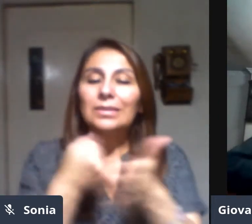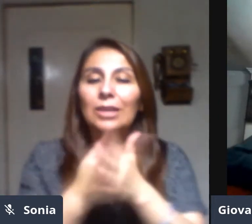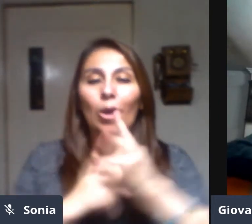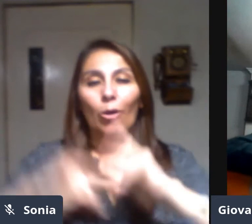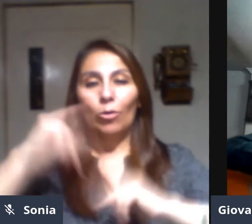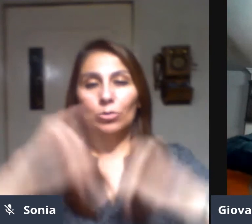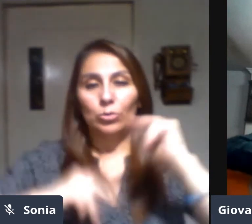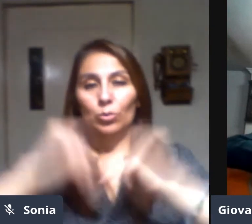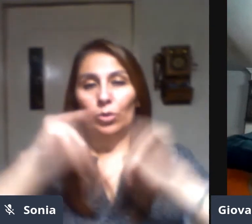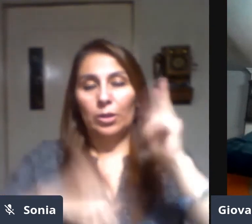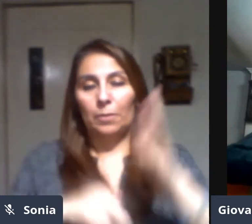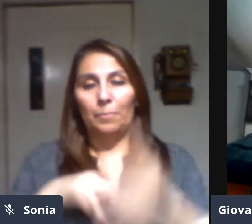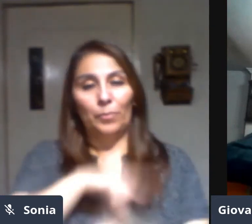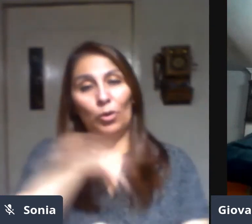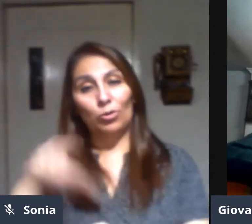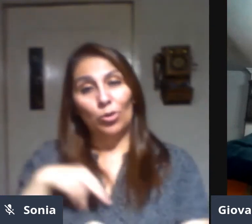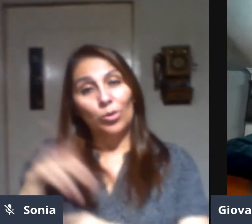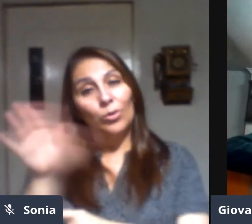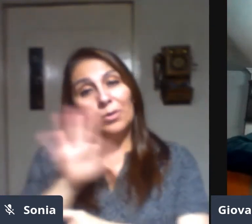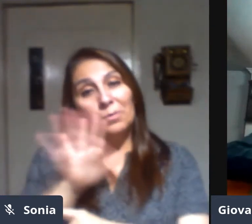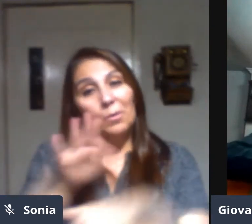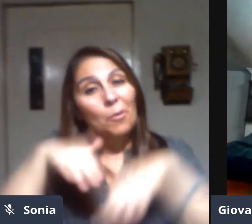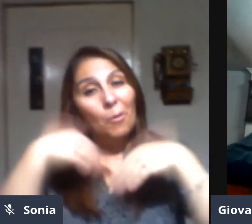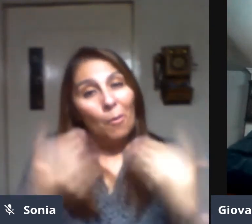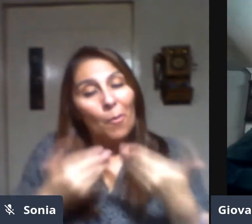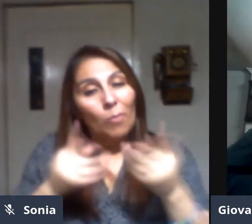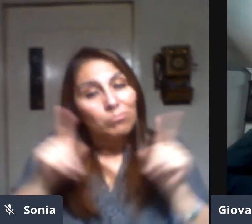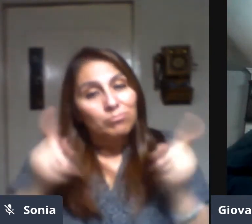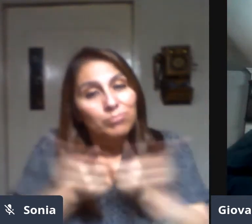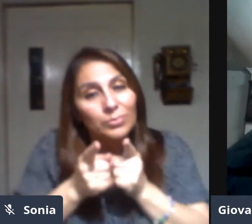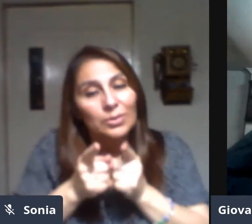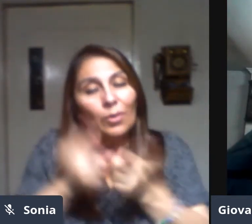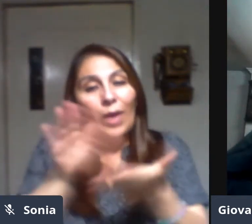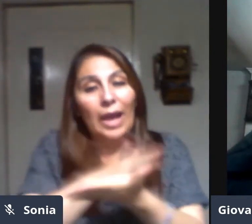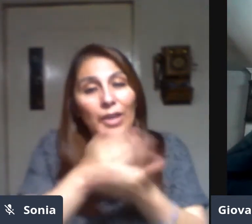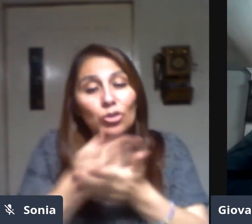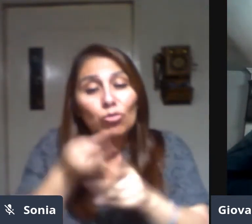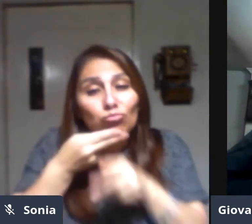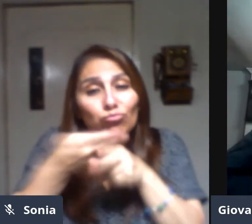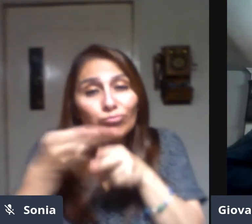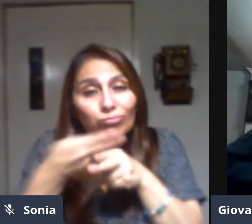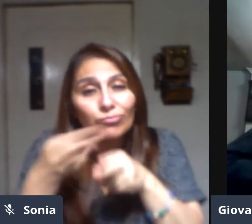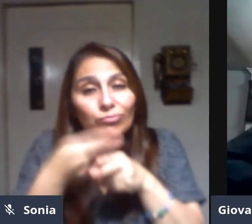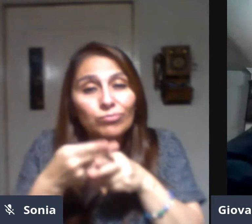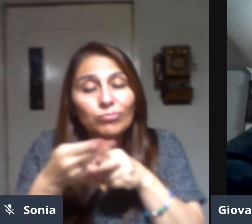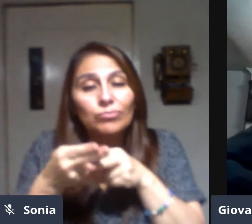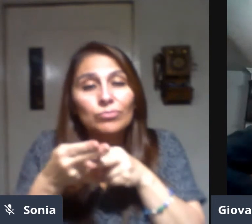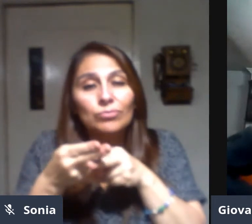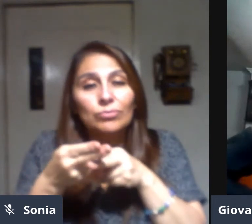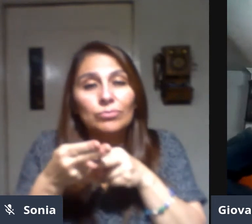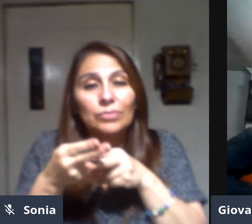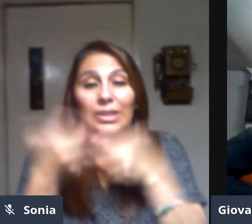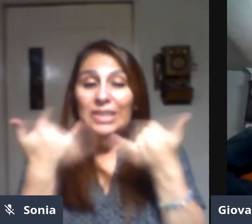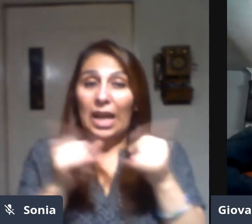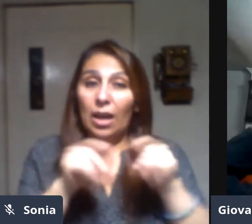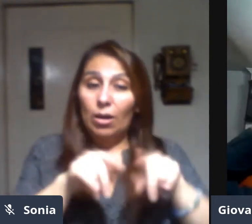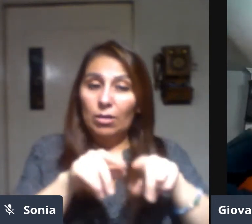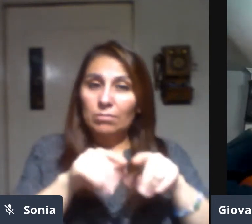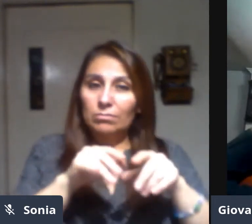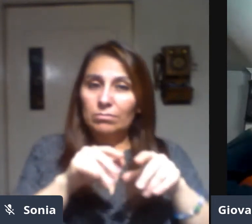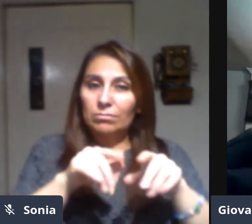desde aquí con un fragmento de una canción que próximamente ya tenemos grabada pero pues saldrá el